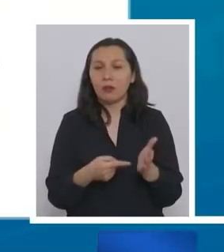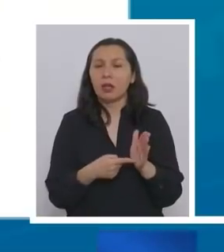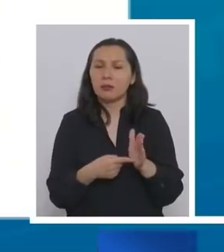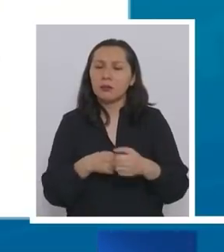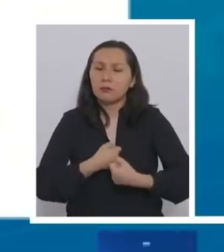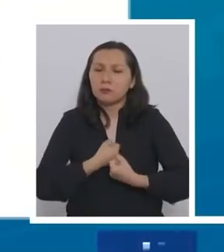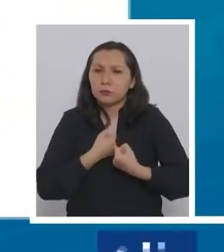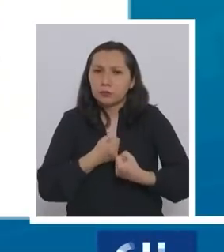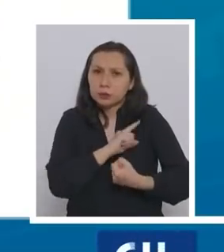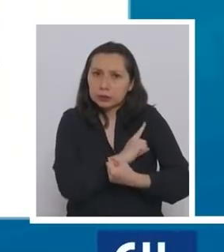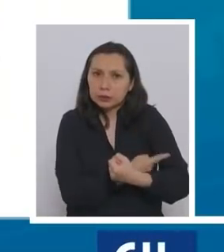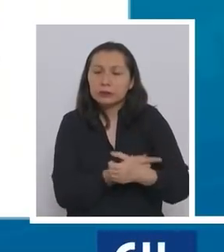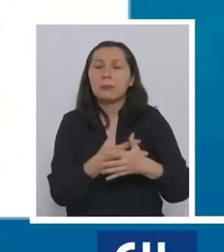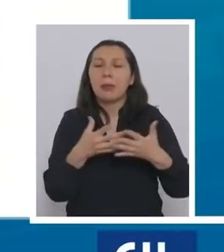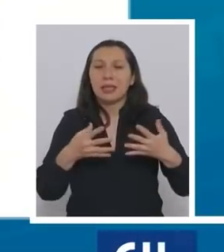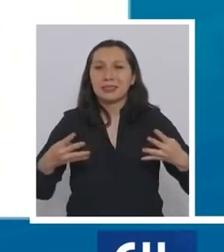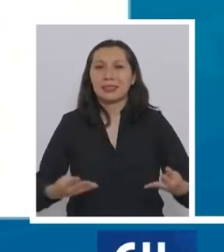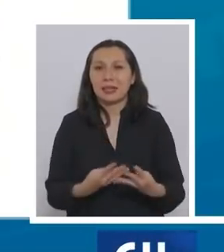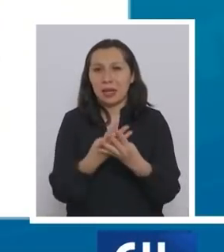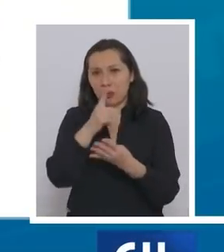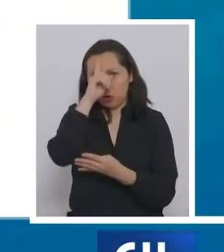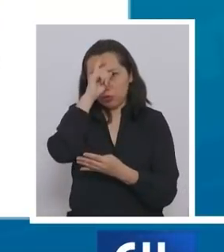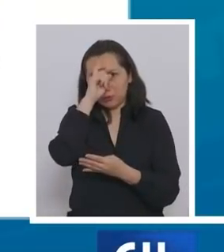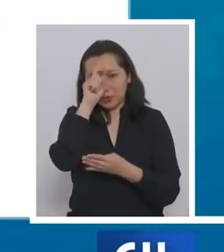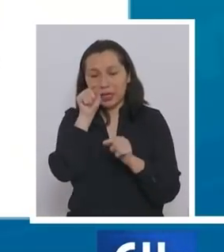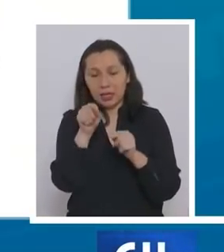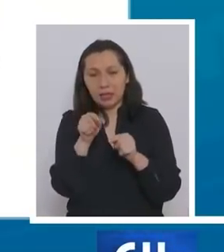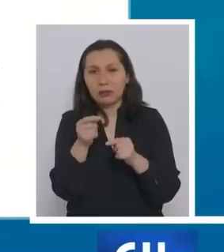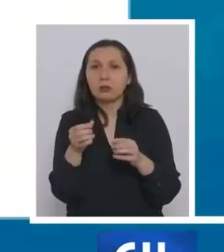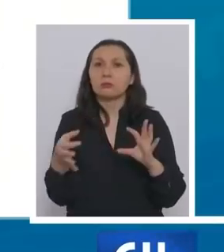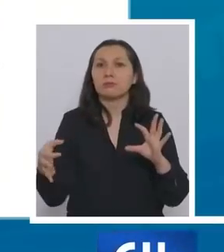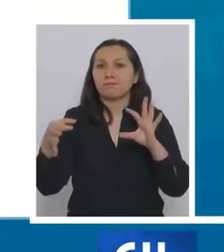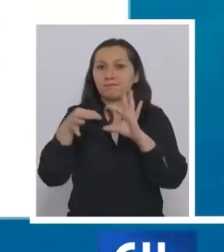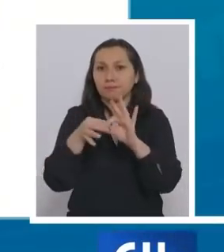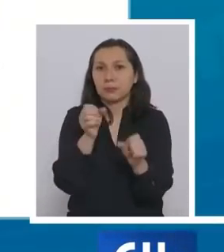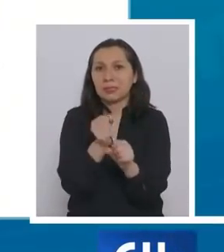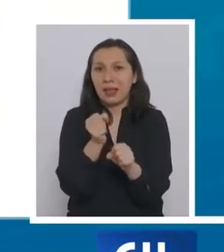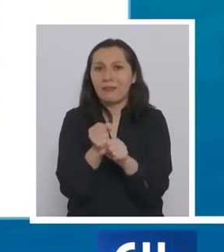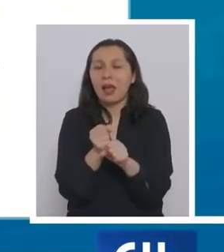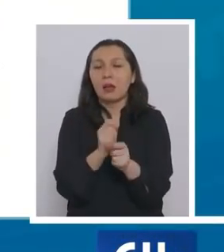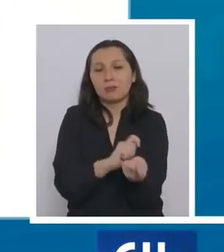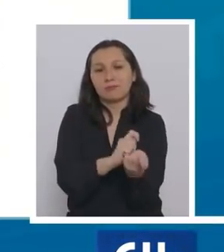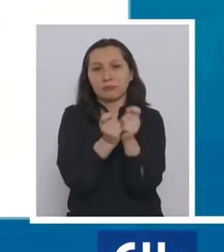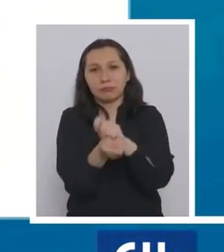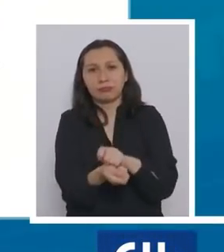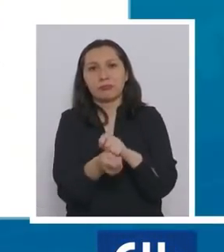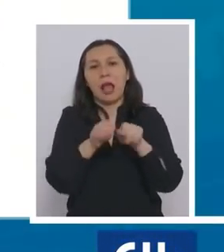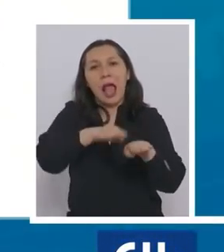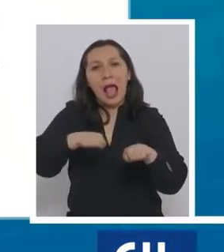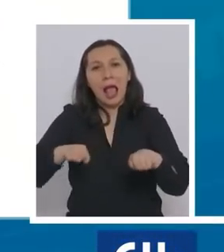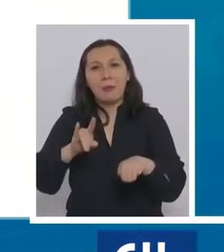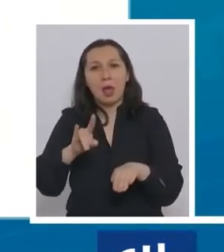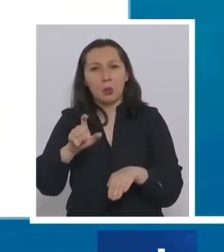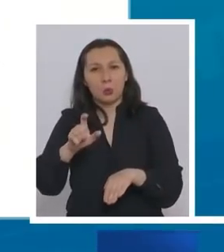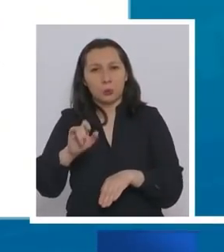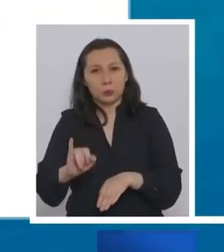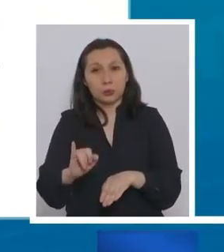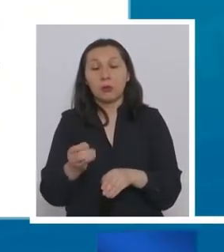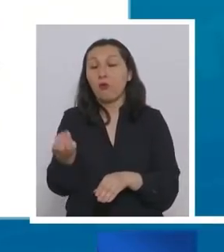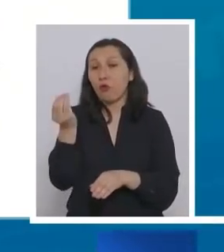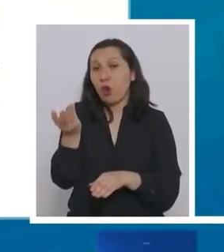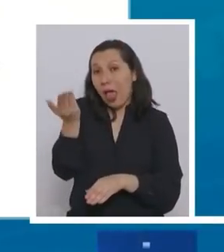fortalecer nuevamente la red integrada, reiniciando el trabajo conjunto de complejización de camas críticas, estrategia que